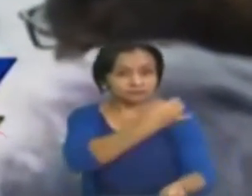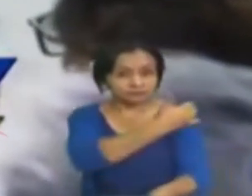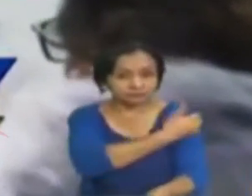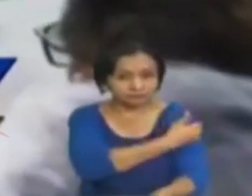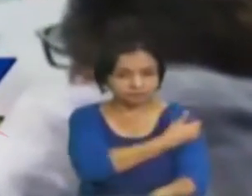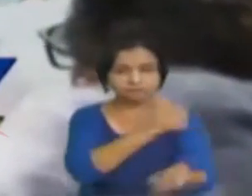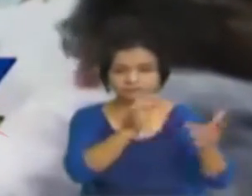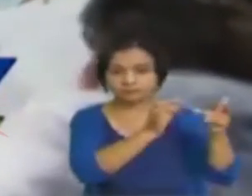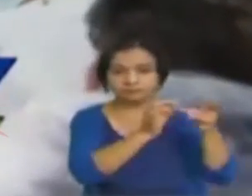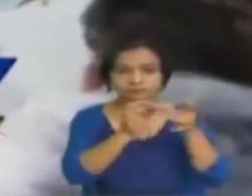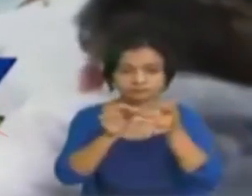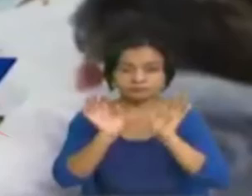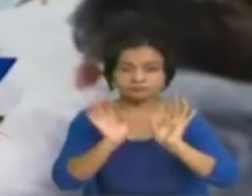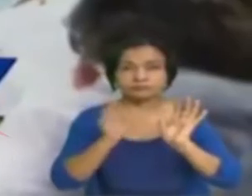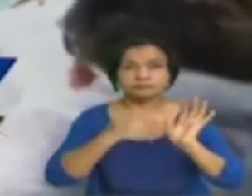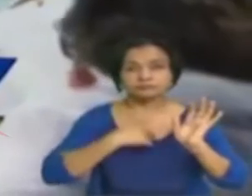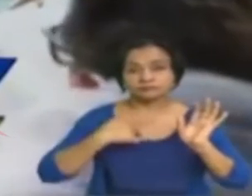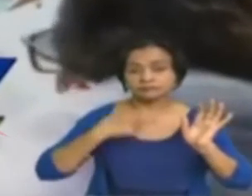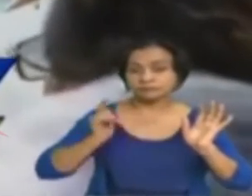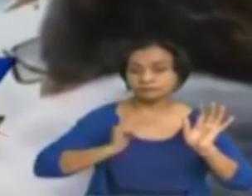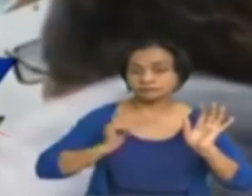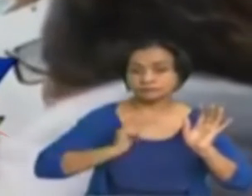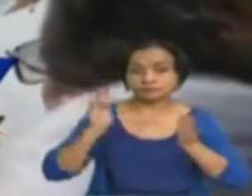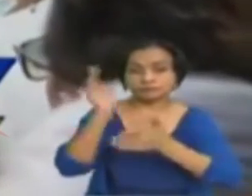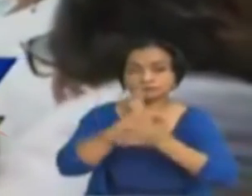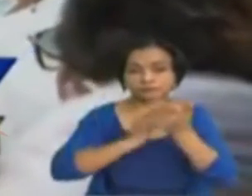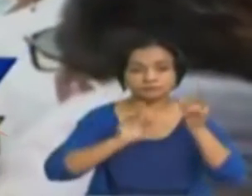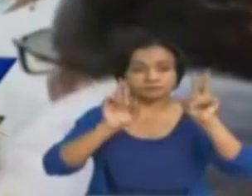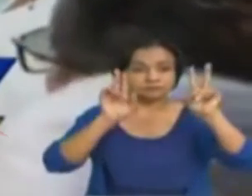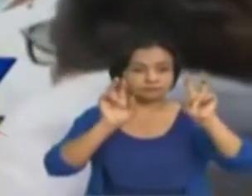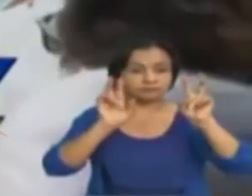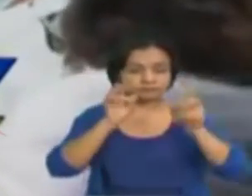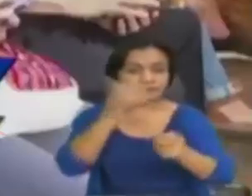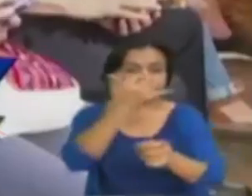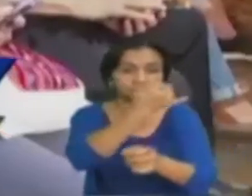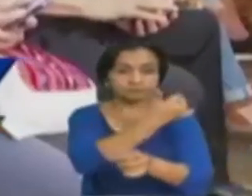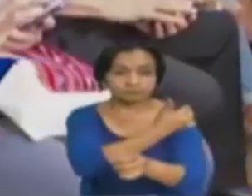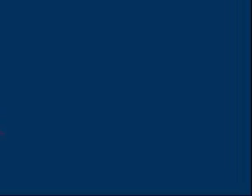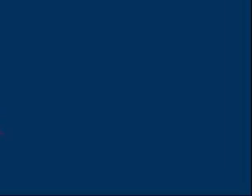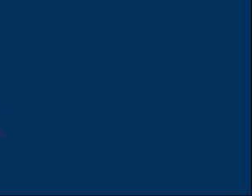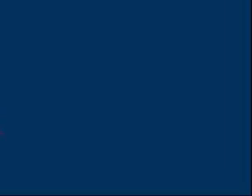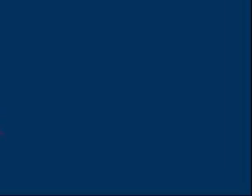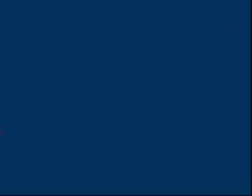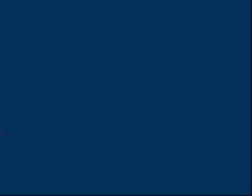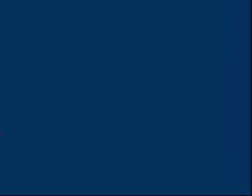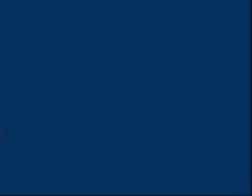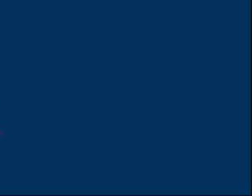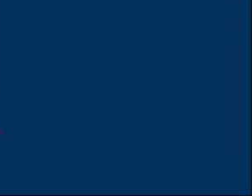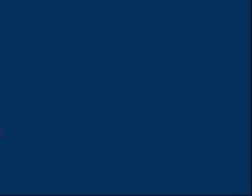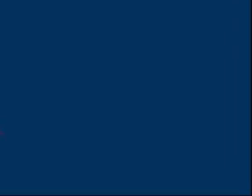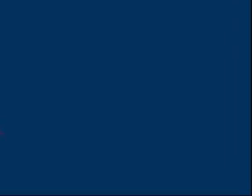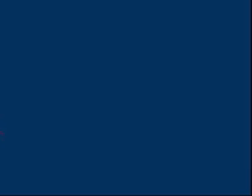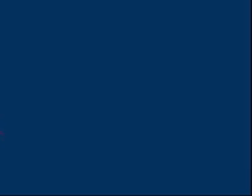estemos conscientes de que tenemos que seguir tomando las medidas, cuidándonos, que tenemos que